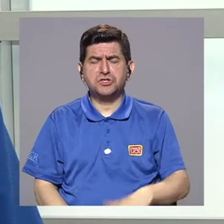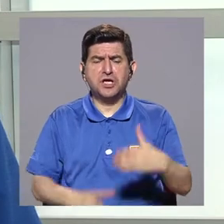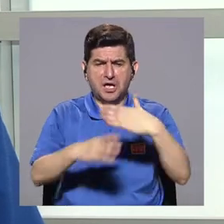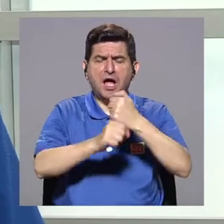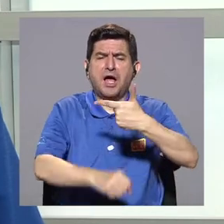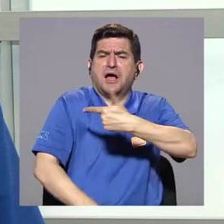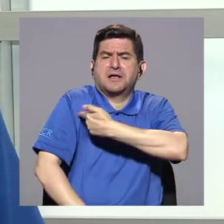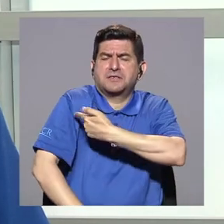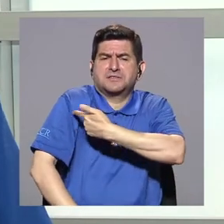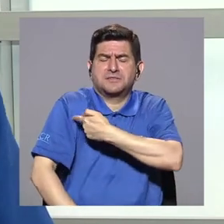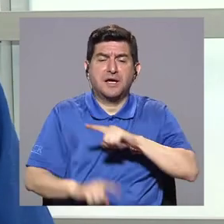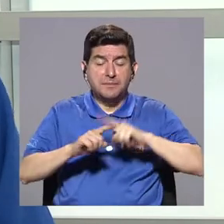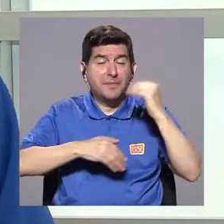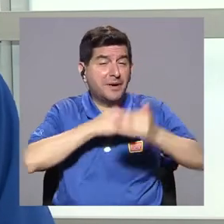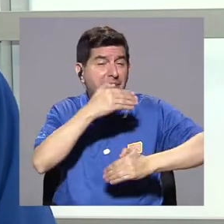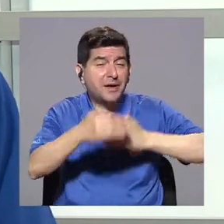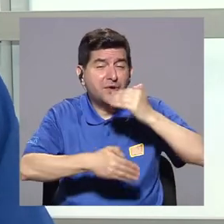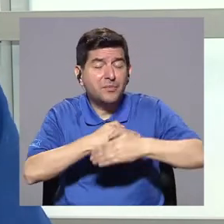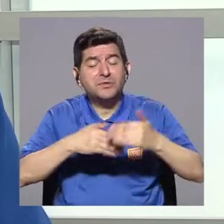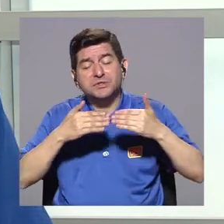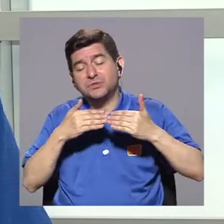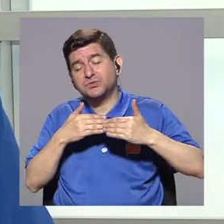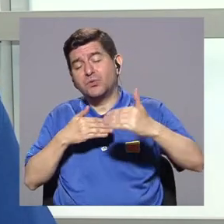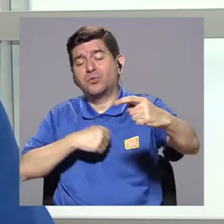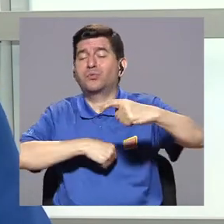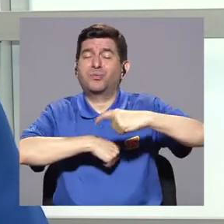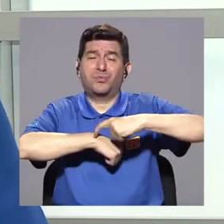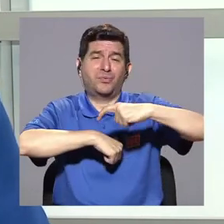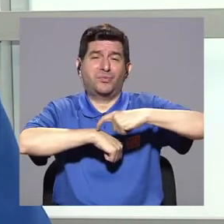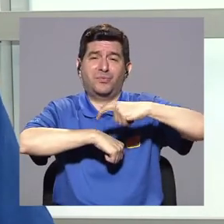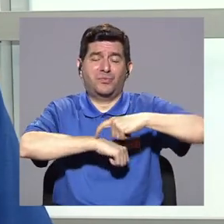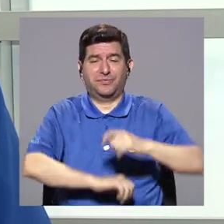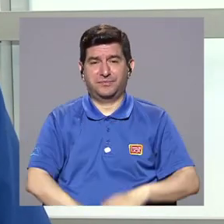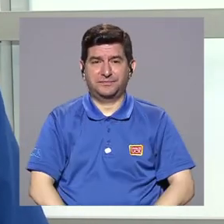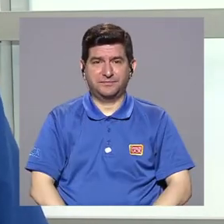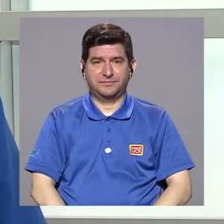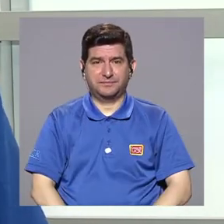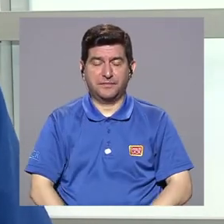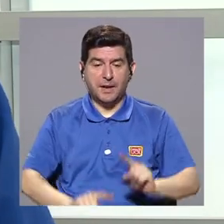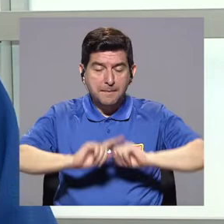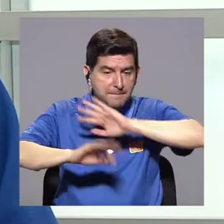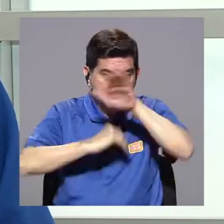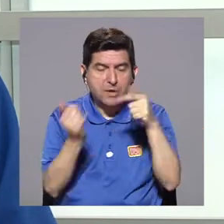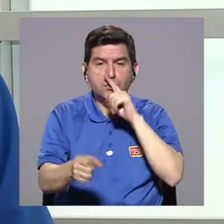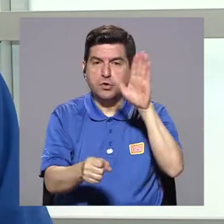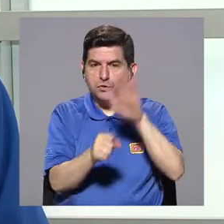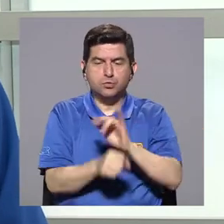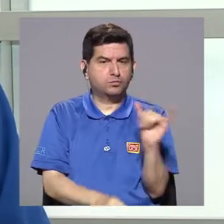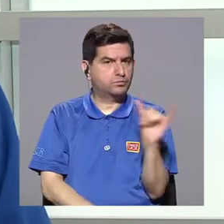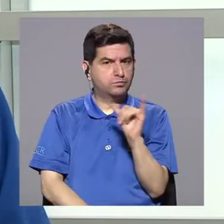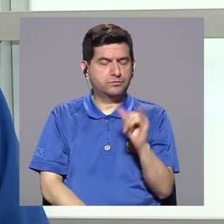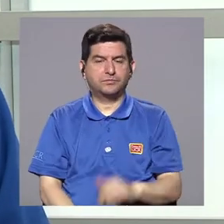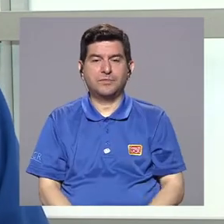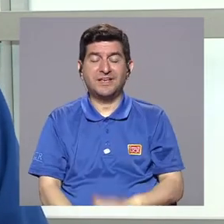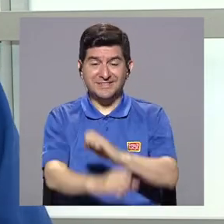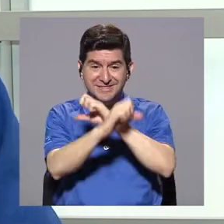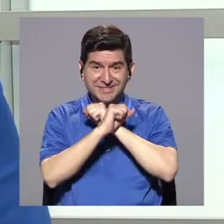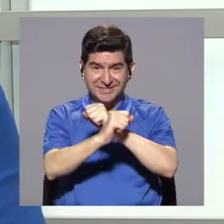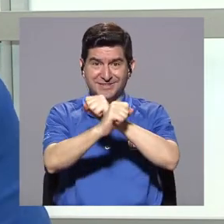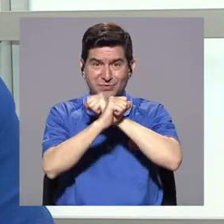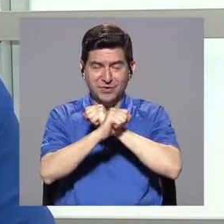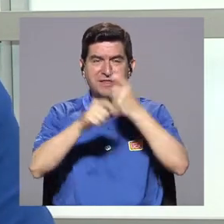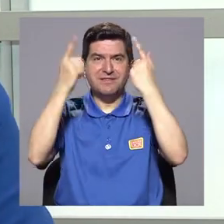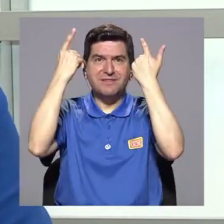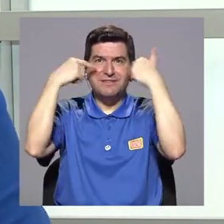cierto, ha hecho vacunas, ¿verdad? Pero esos procesos toman tiempo, ¿verdad? Entonces, pero todos deben cumplir con lo mismo, porque